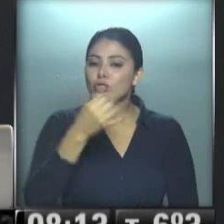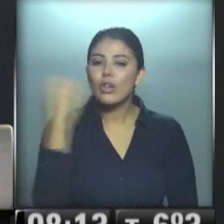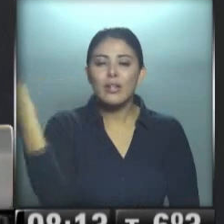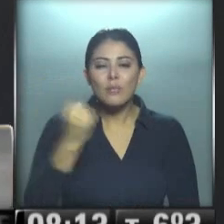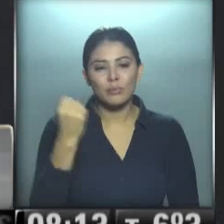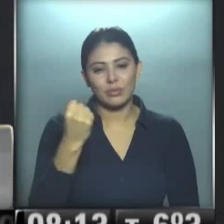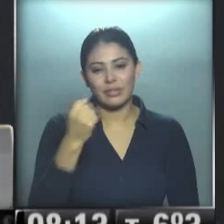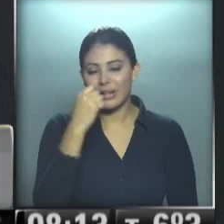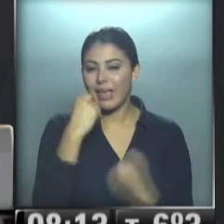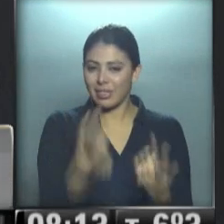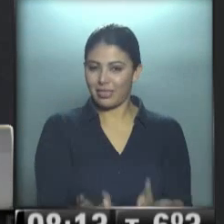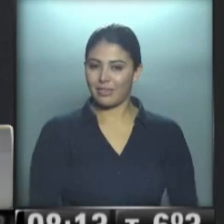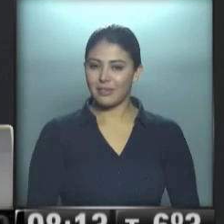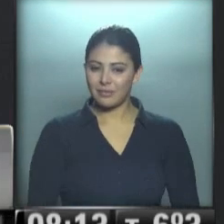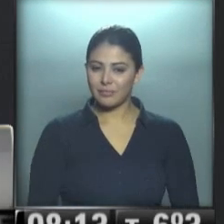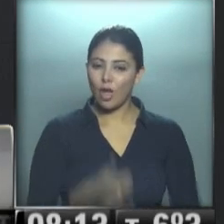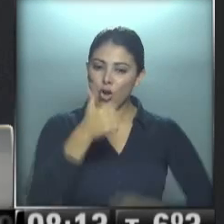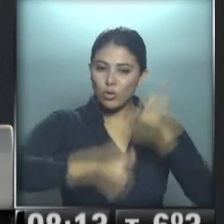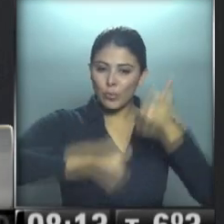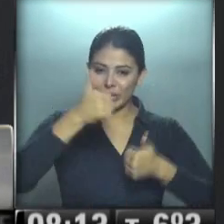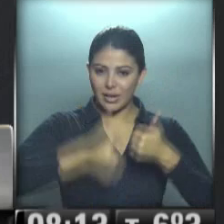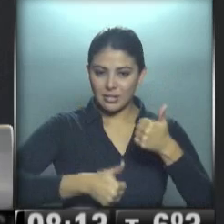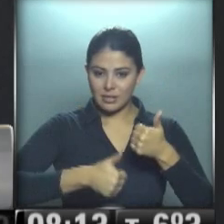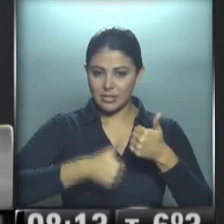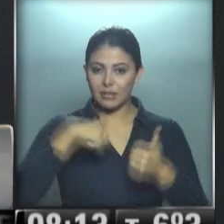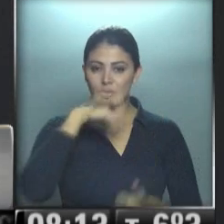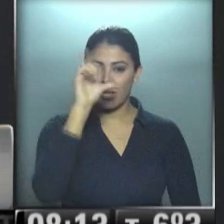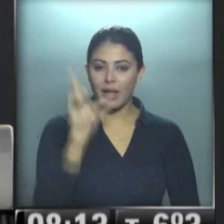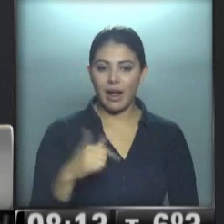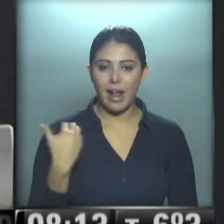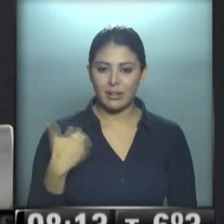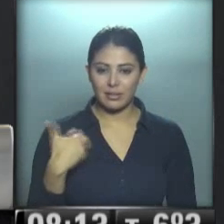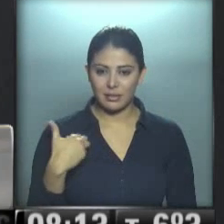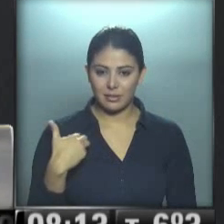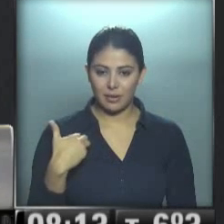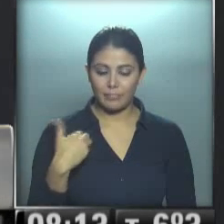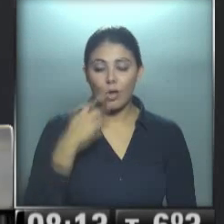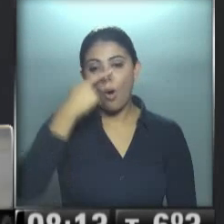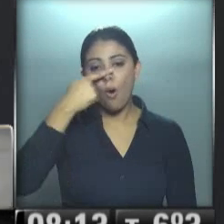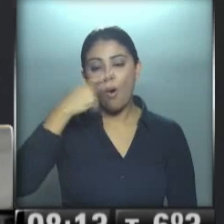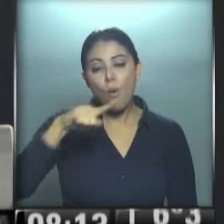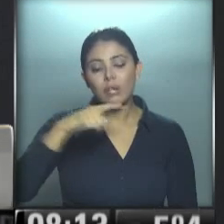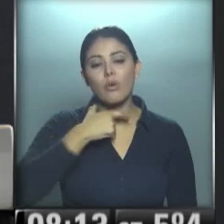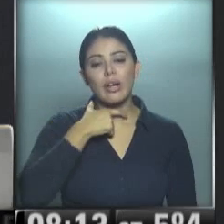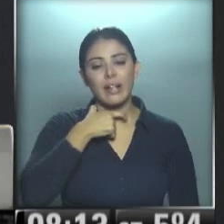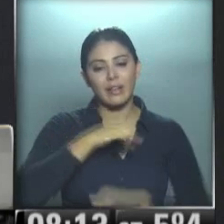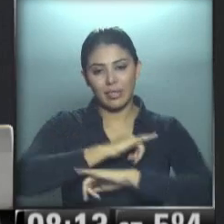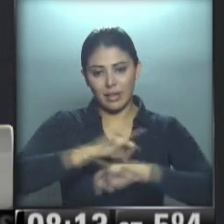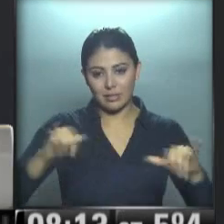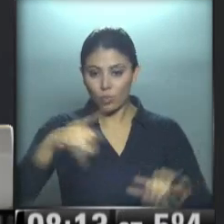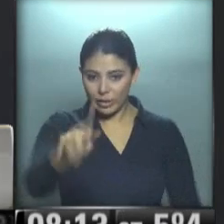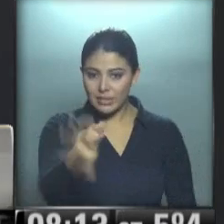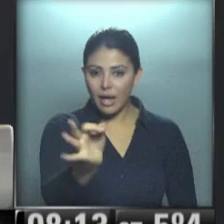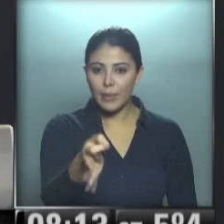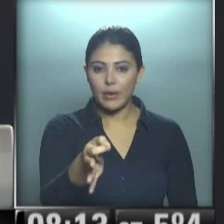que tiende a generar competitividad para la república argentina por último quería transmitir que como